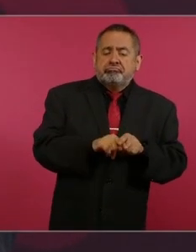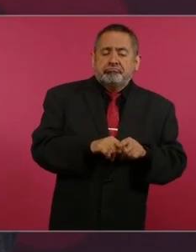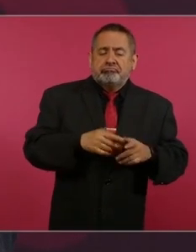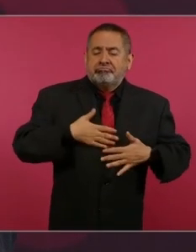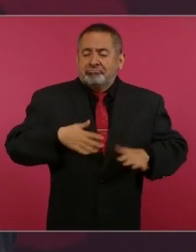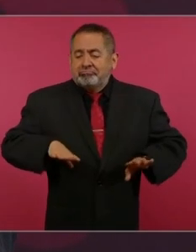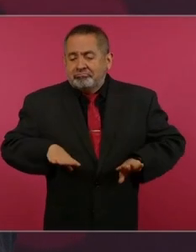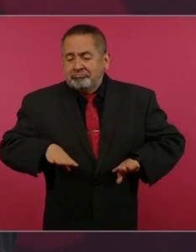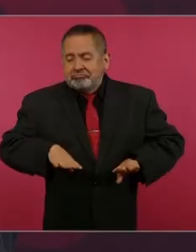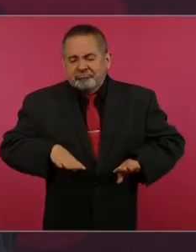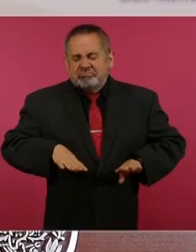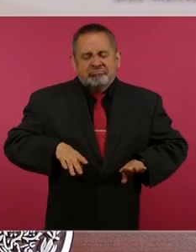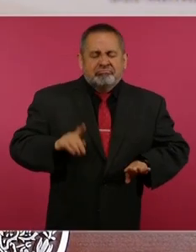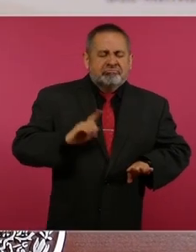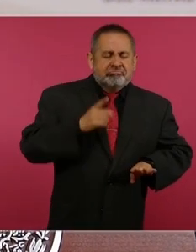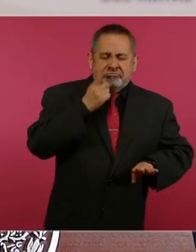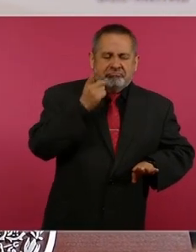intereses